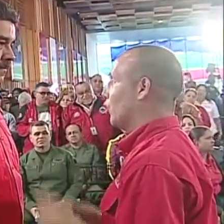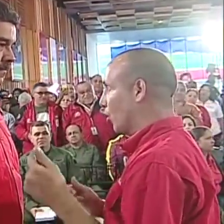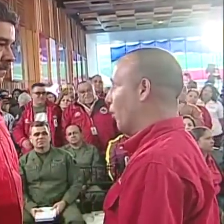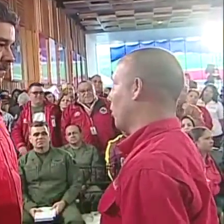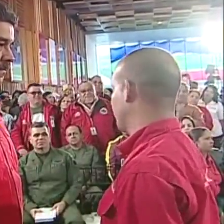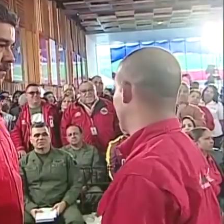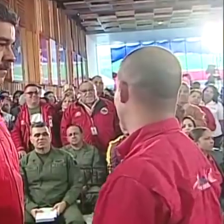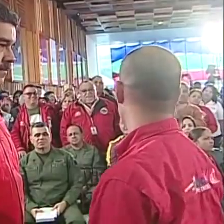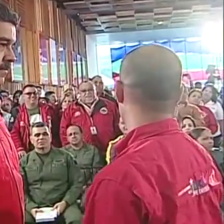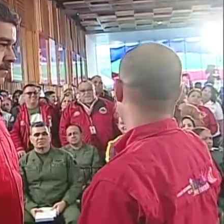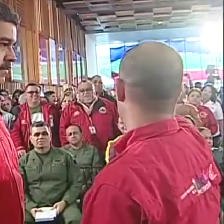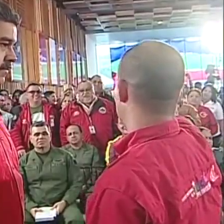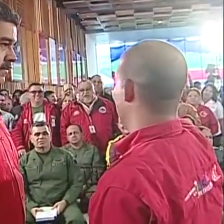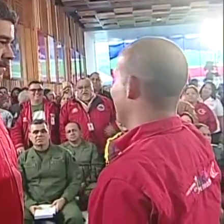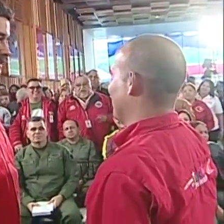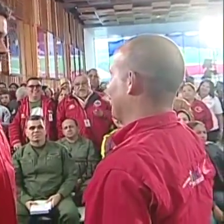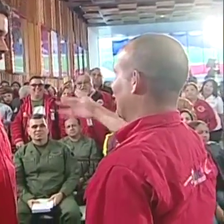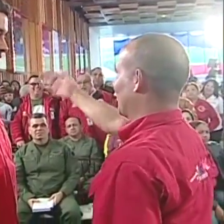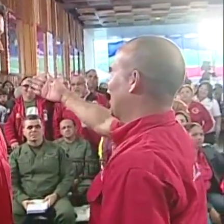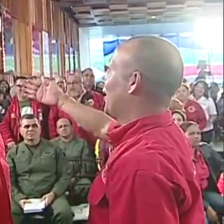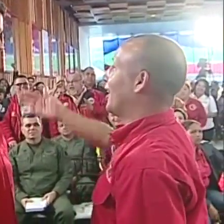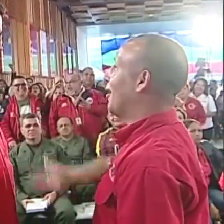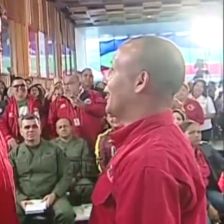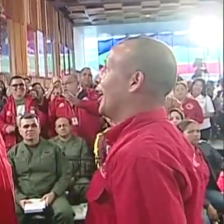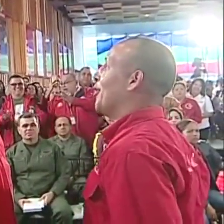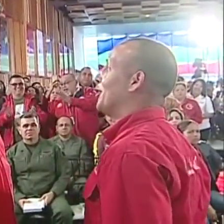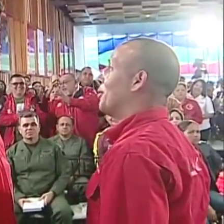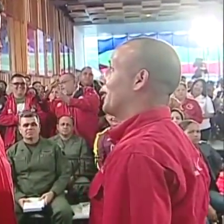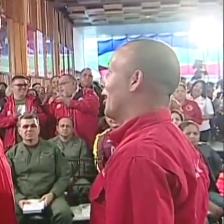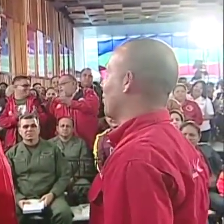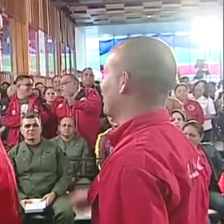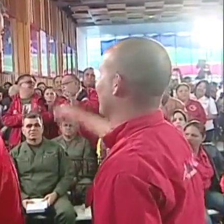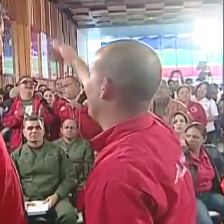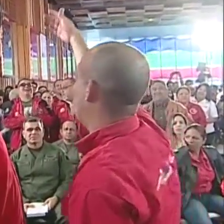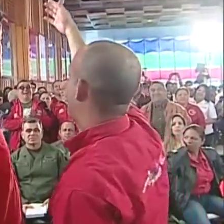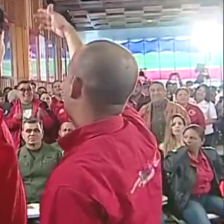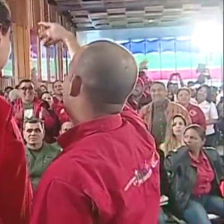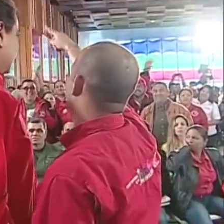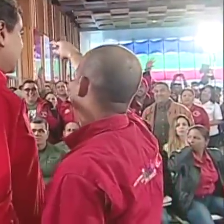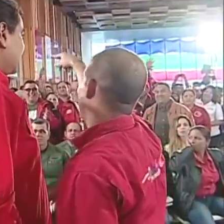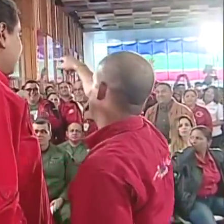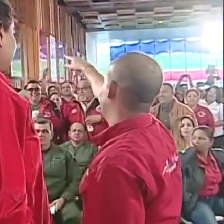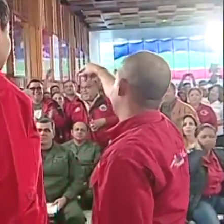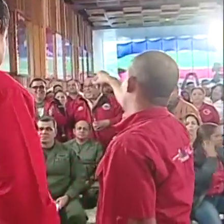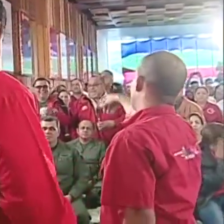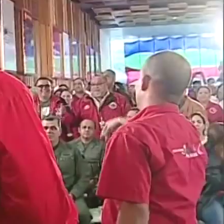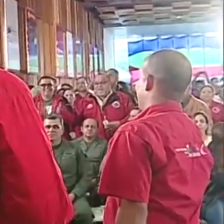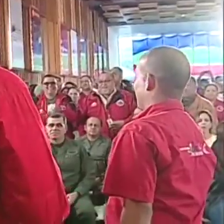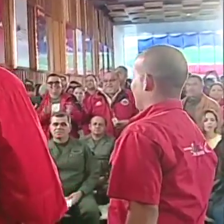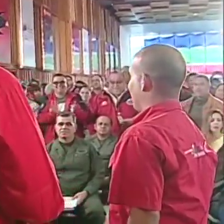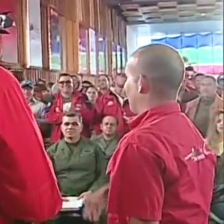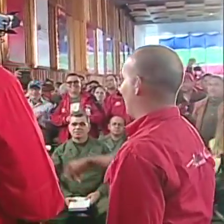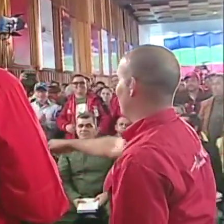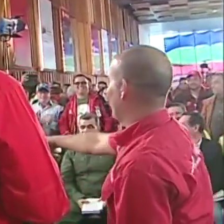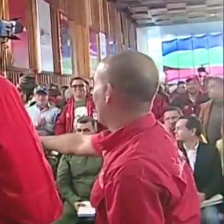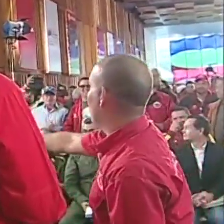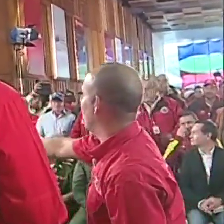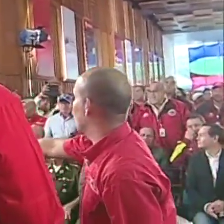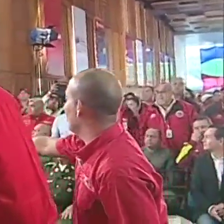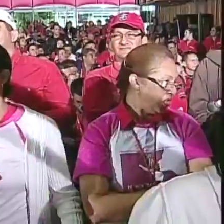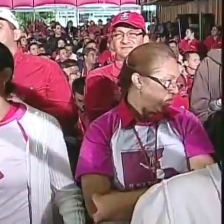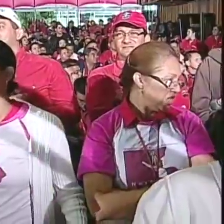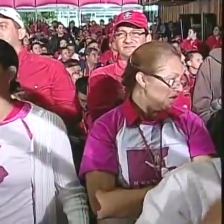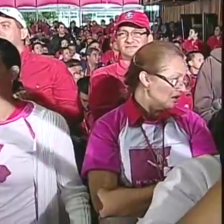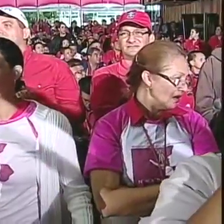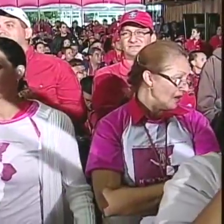petrolera para ese proceso de transformación y reestructuración de PDVSA, y también le han solicitado que el equipo del movimiento